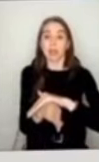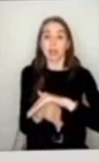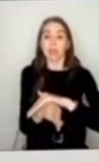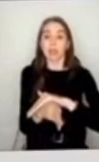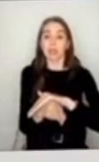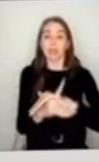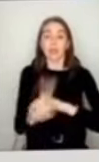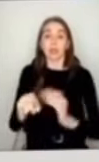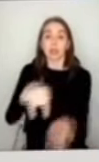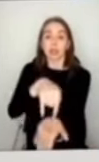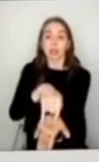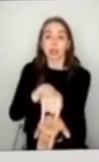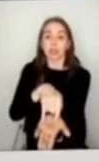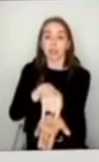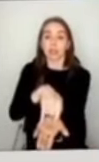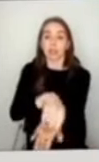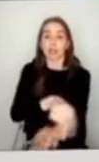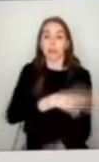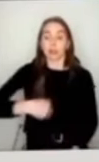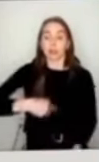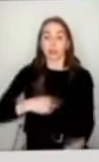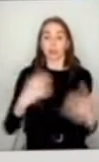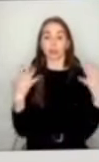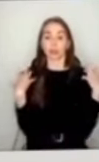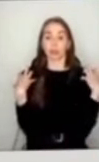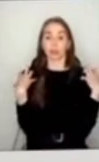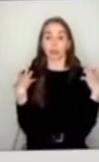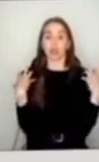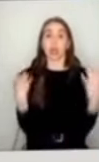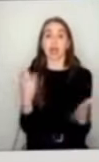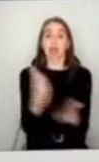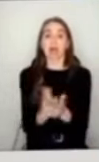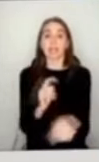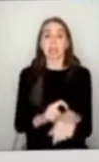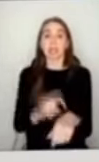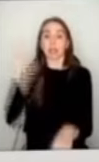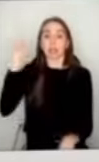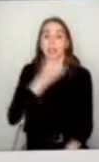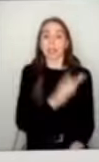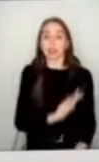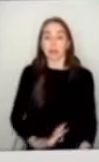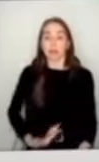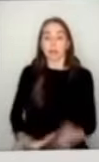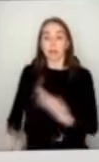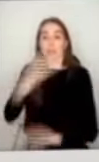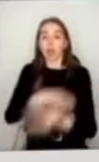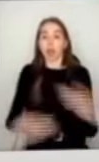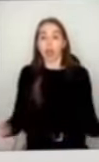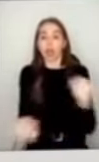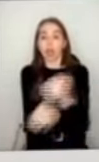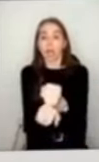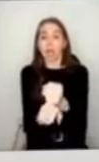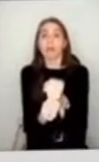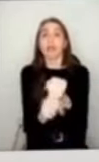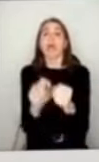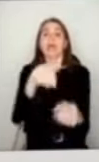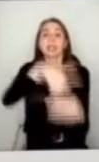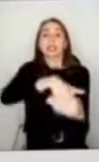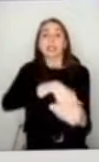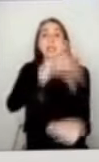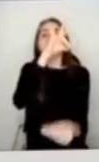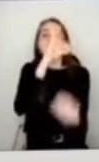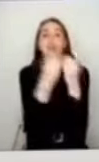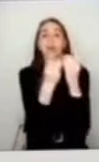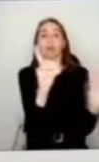tanto a nosotros nos compete, hasta el momento en que ese gobierno haya sido reemplazado por uno democráticamente elegido. Muchísimas gracias, señor presidente. Muchas